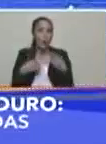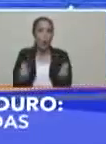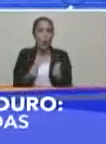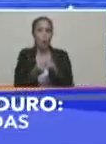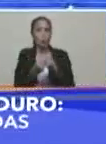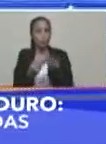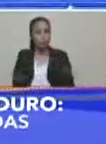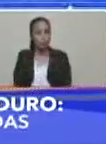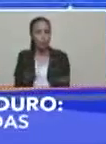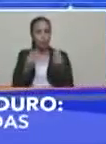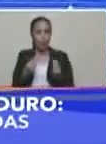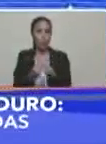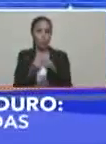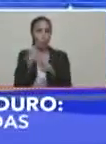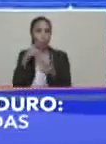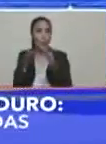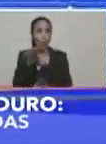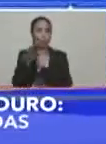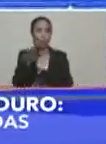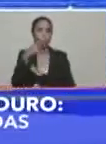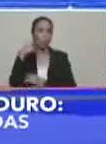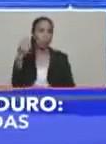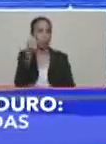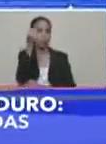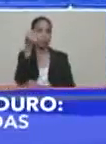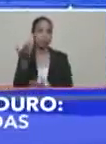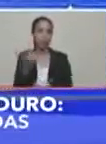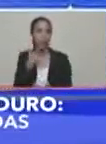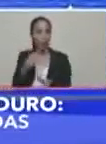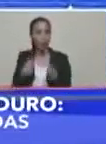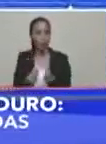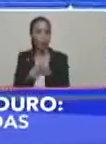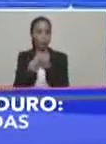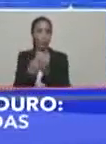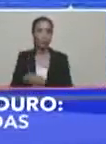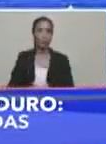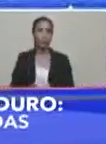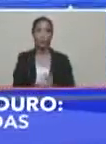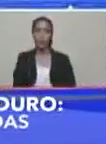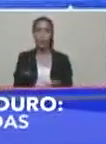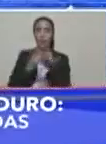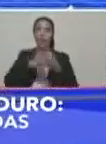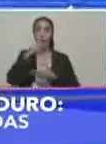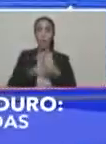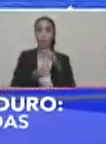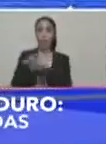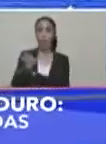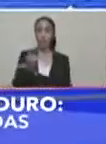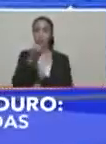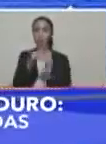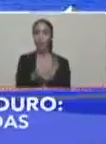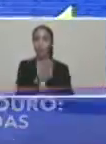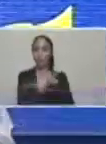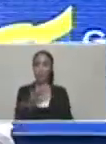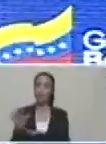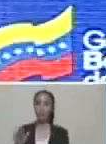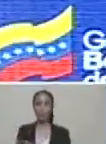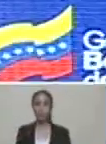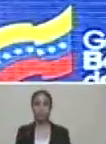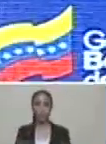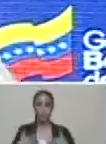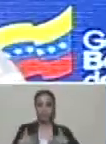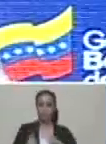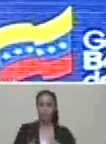unidos hacia un destino superior de nuestra patria. El plan de la patria 2025, que en el campo de la